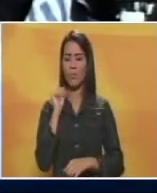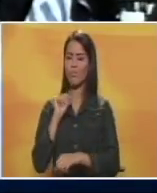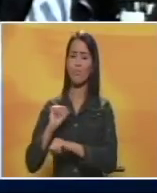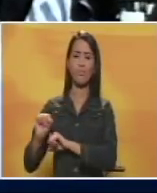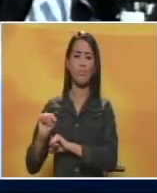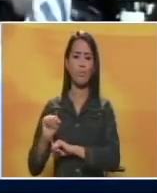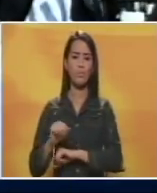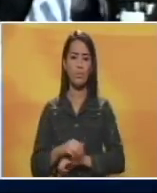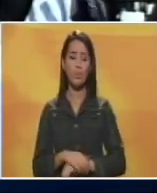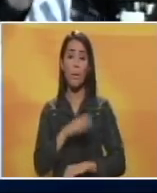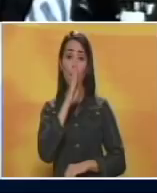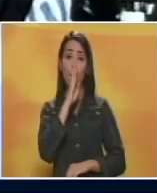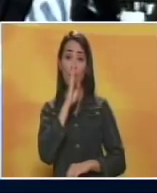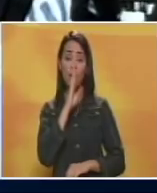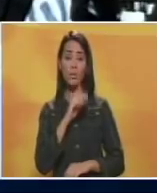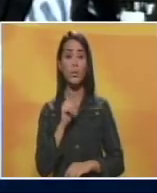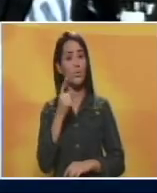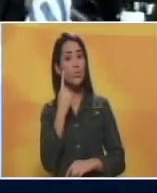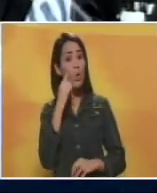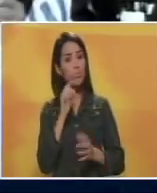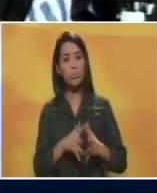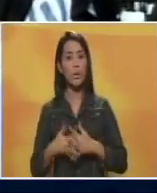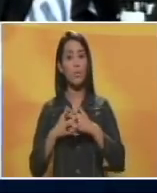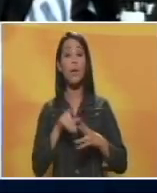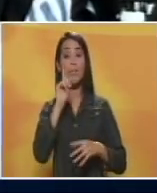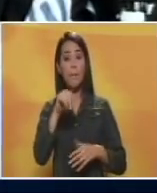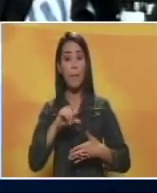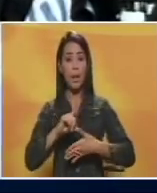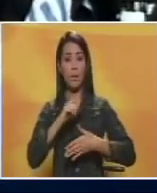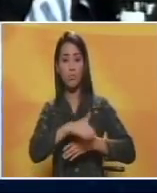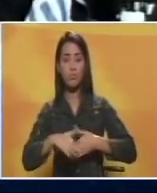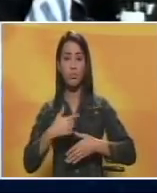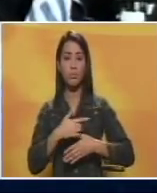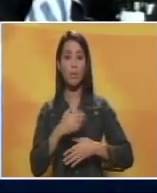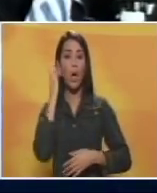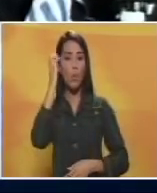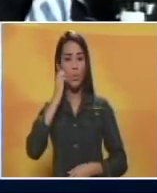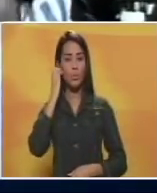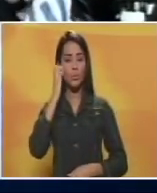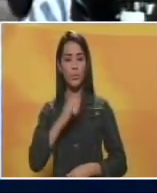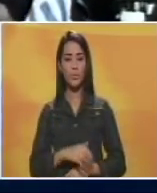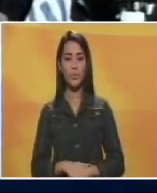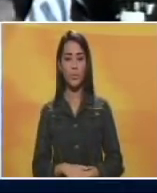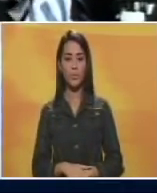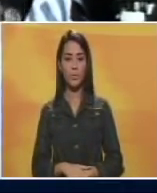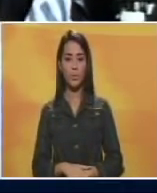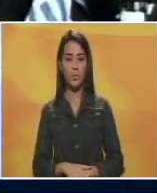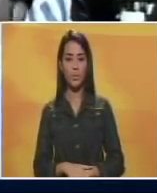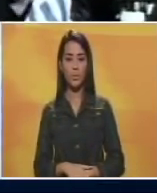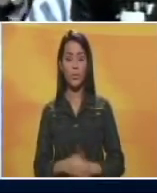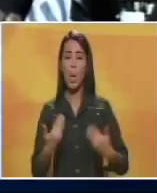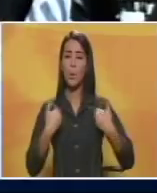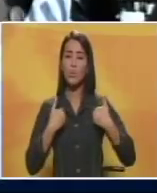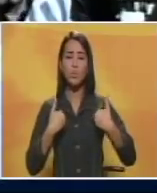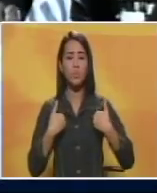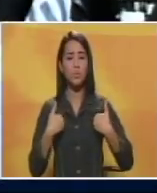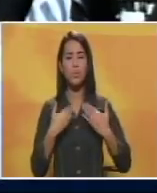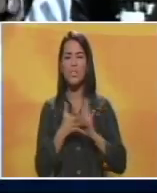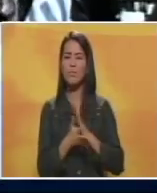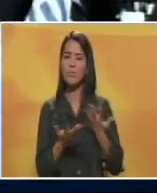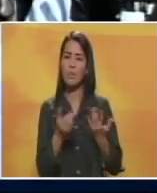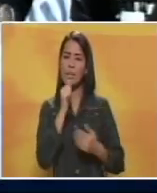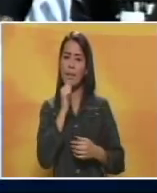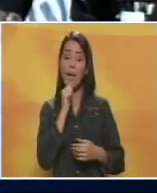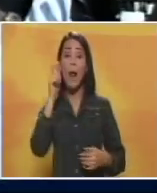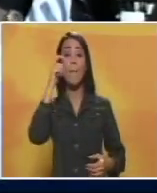rechazadas por la banca. No solo en Estados Unidos, en América Latina, en Europa. Y todo eso perjudica nada más y nada